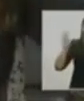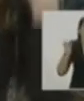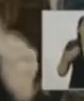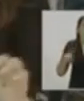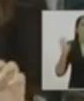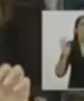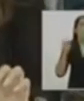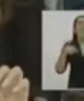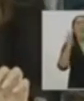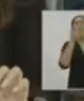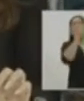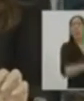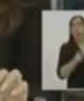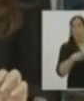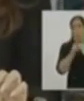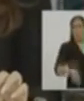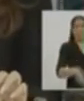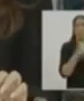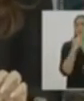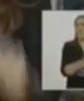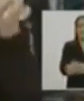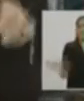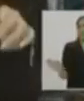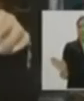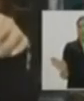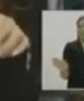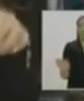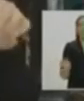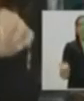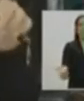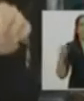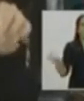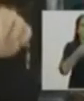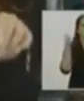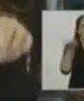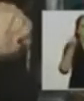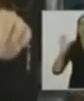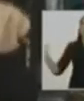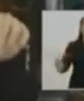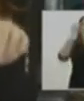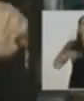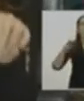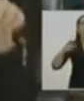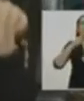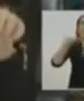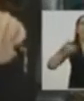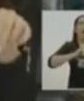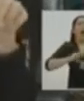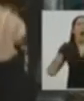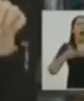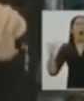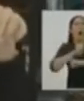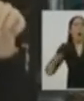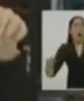alquilando a la familia Kirchner. Otro lote de terreno estaba a nombre de ella, de Cristina Fernández de Kirchner.